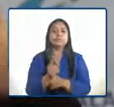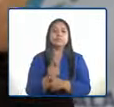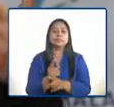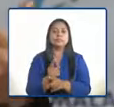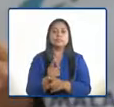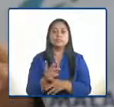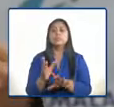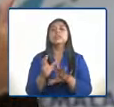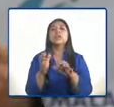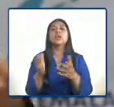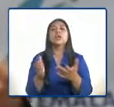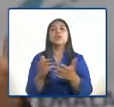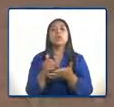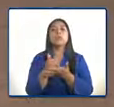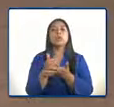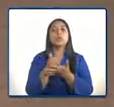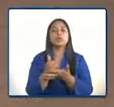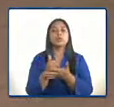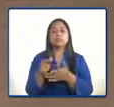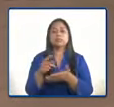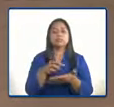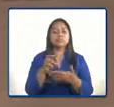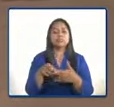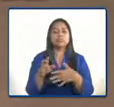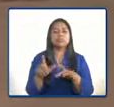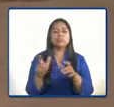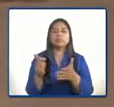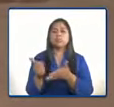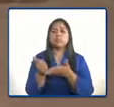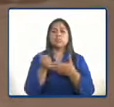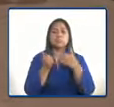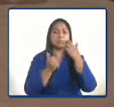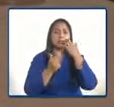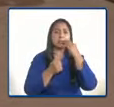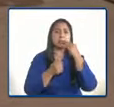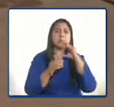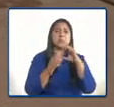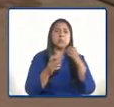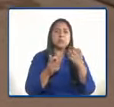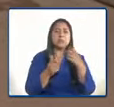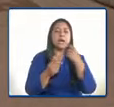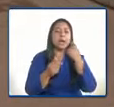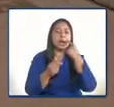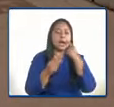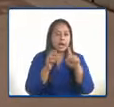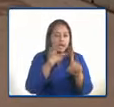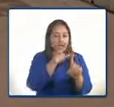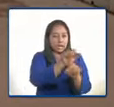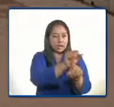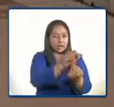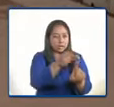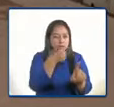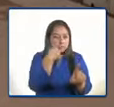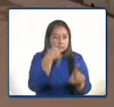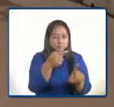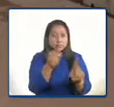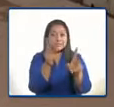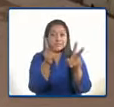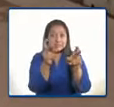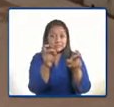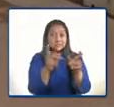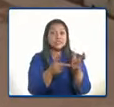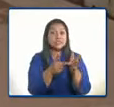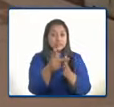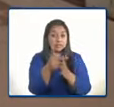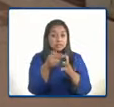¿De qué manera ayuda estos programas a los padres de familia? A cómo identificar cuando hay rasgos violentos dentro de